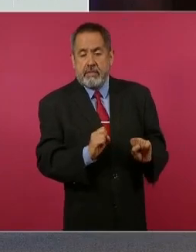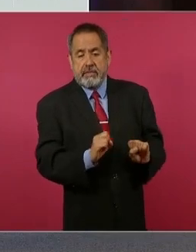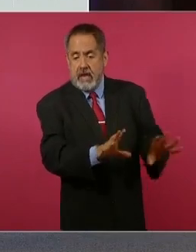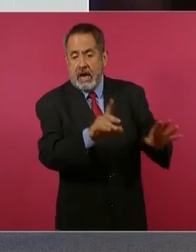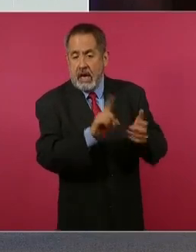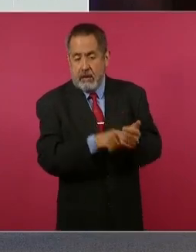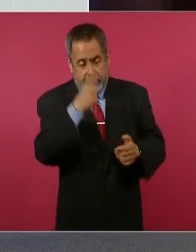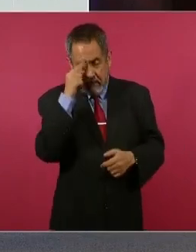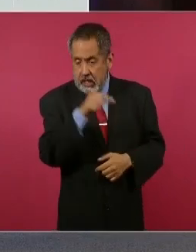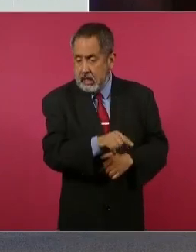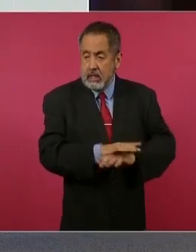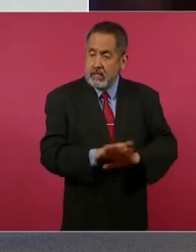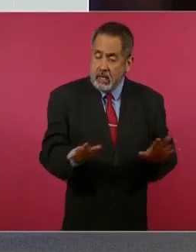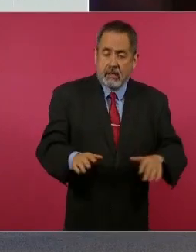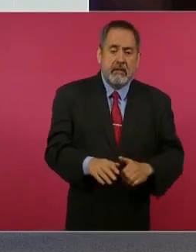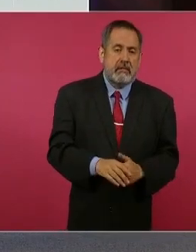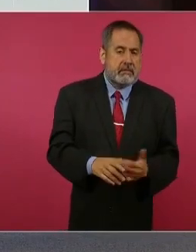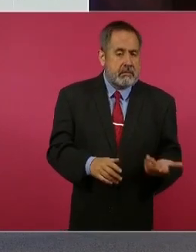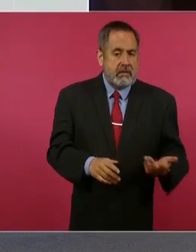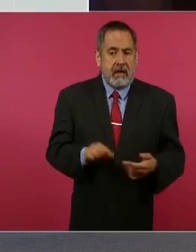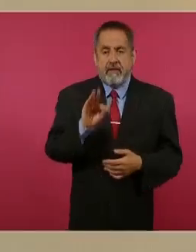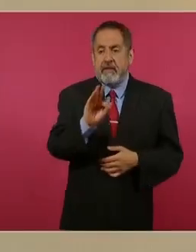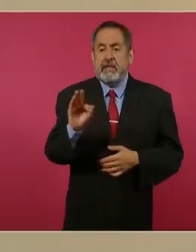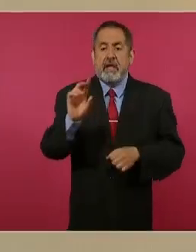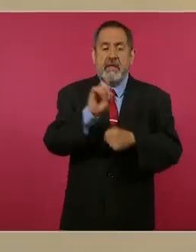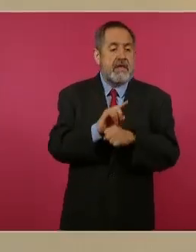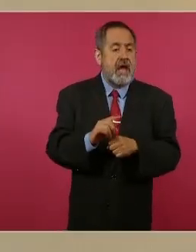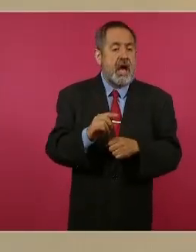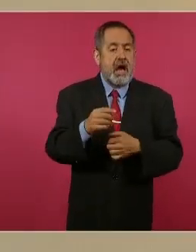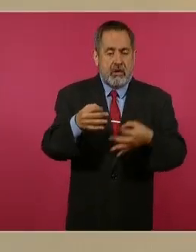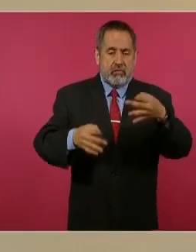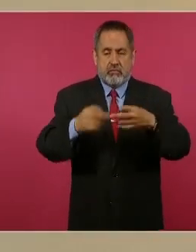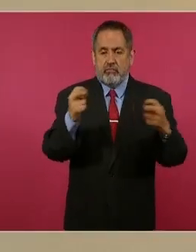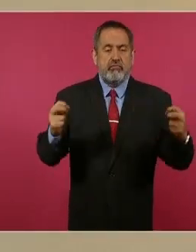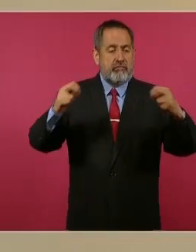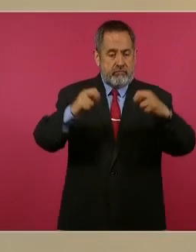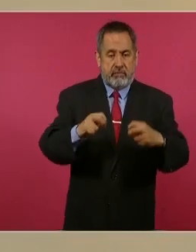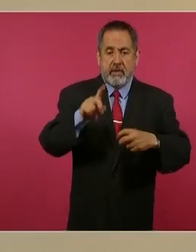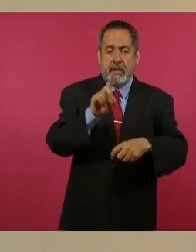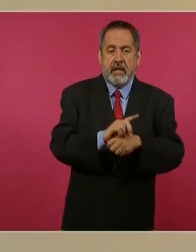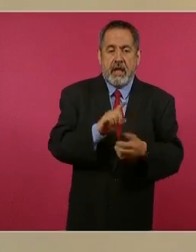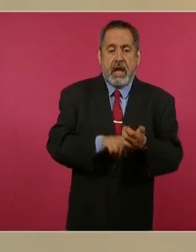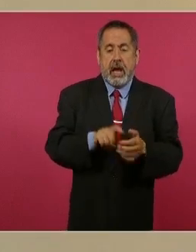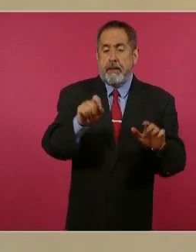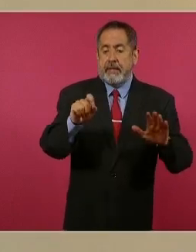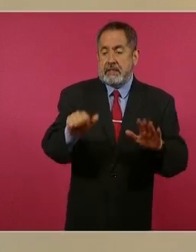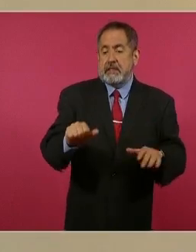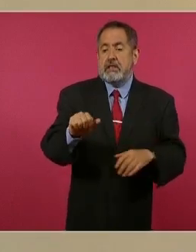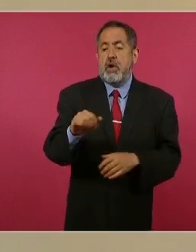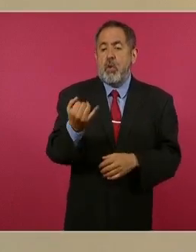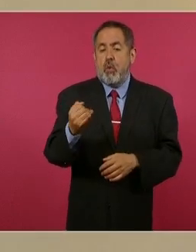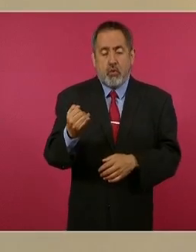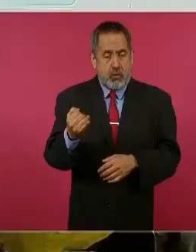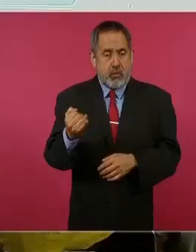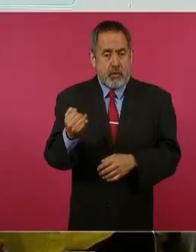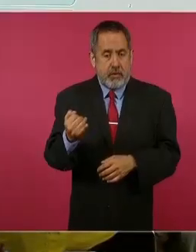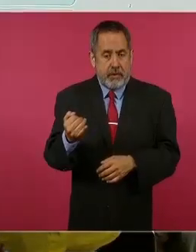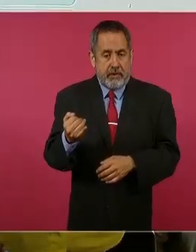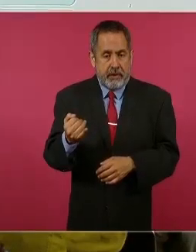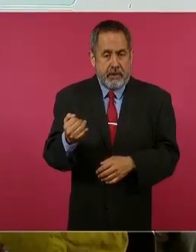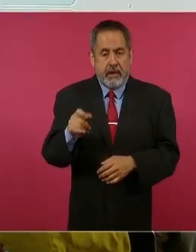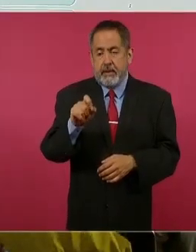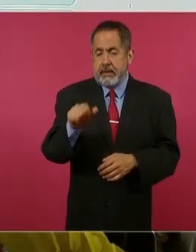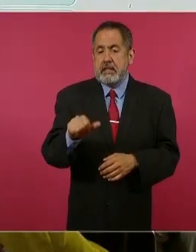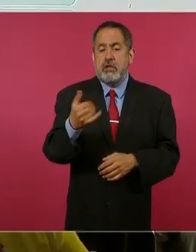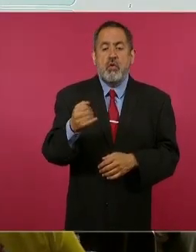de la suspensión. Y señaló como fecha de audiencia constitucional el 26 de junio, el